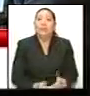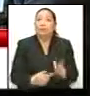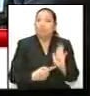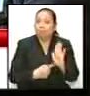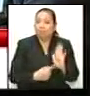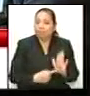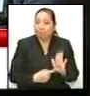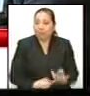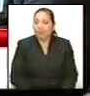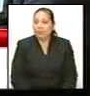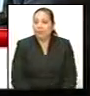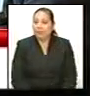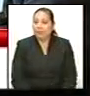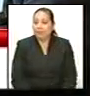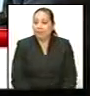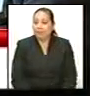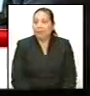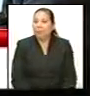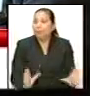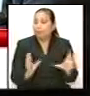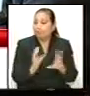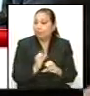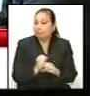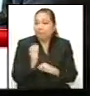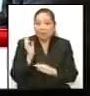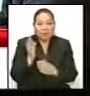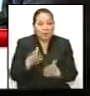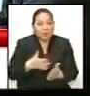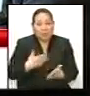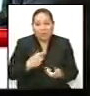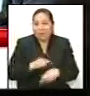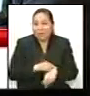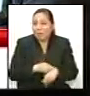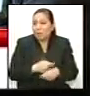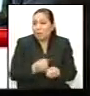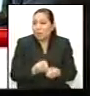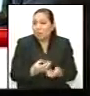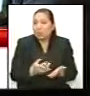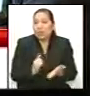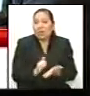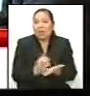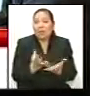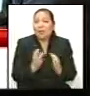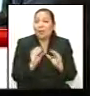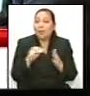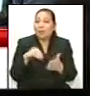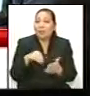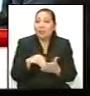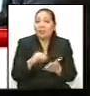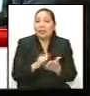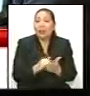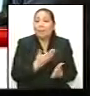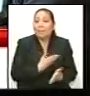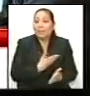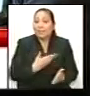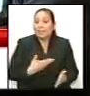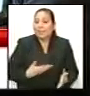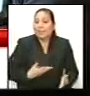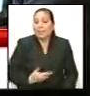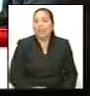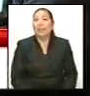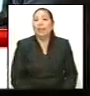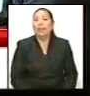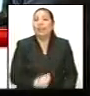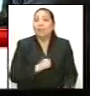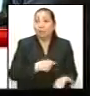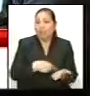presentar un resumen de la exposición, porque no podría demorarme tanto, quiero dejar hincapié, señora Presidenta, de que yo